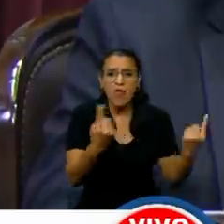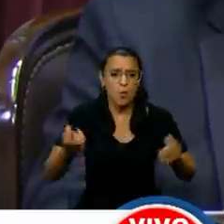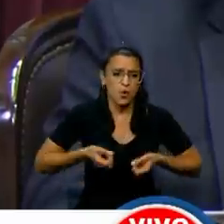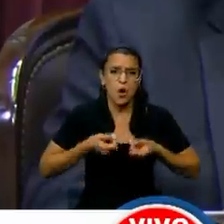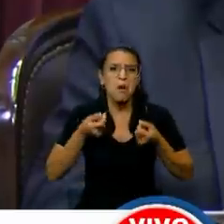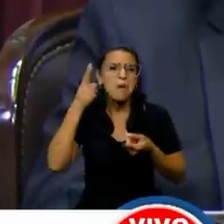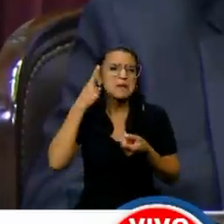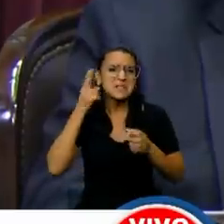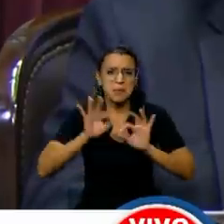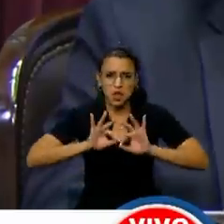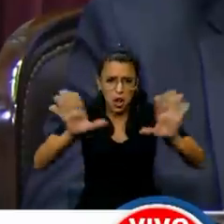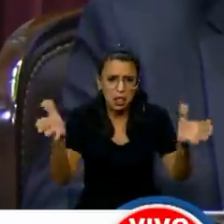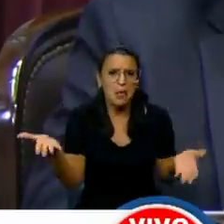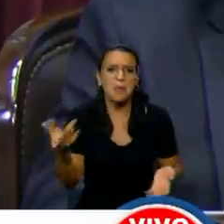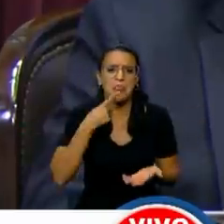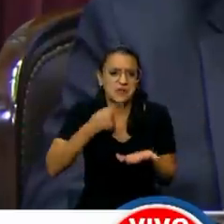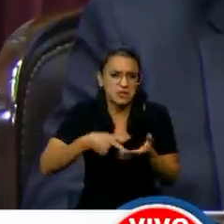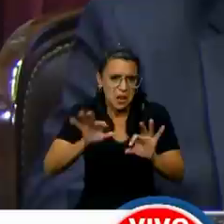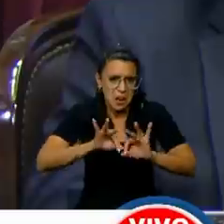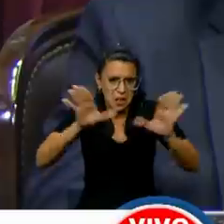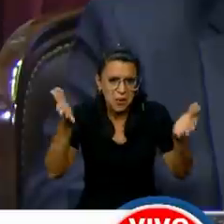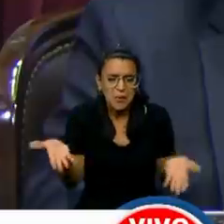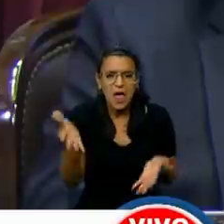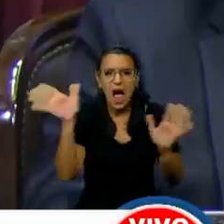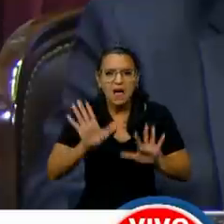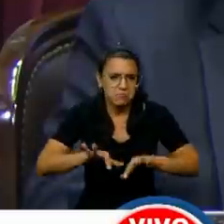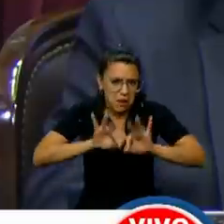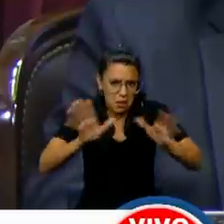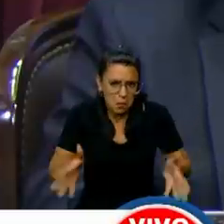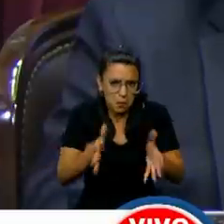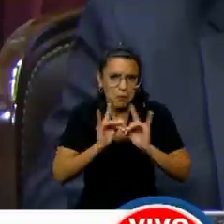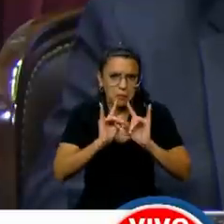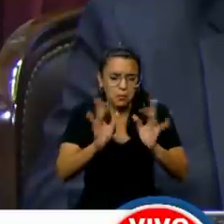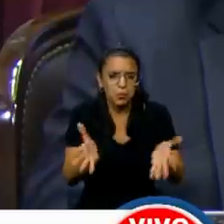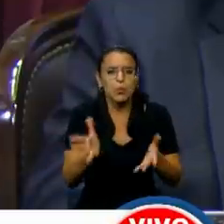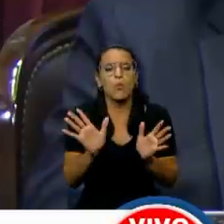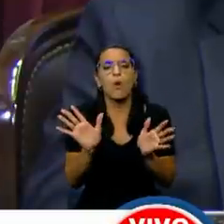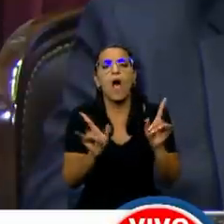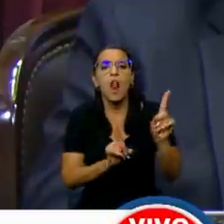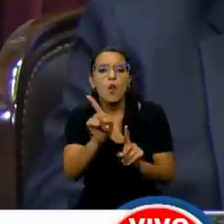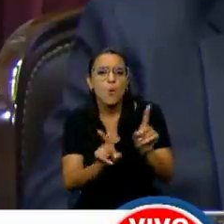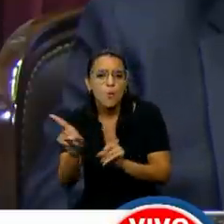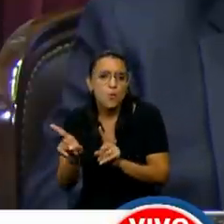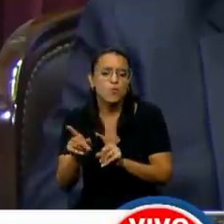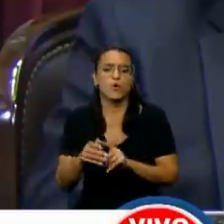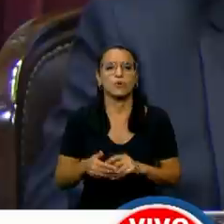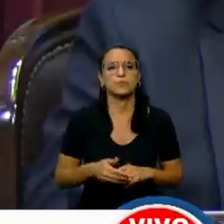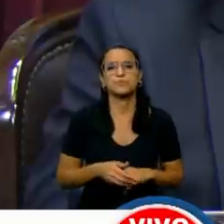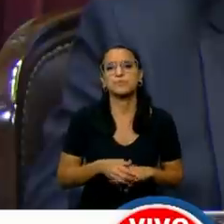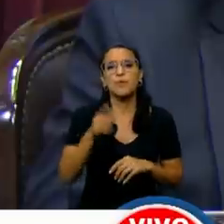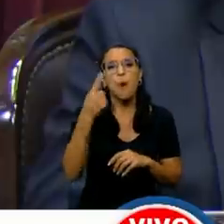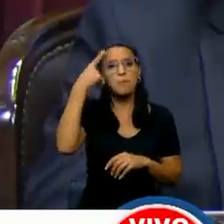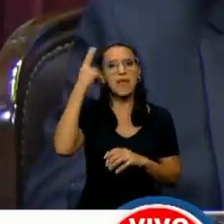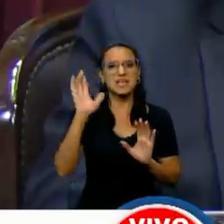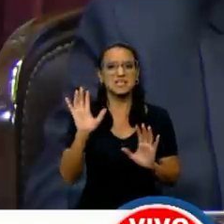de pensamiento libertad de decidir y de libertad de hacer es alguno que emitieran un sistema vertical